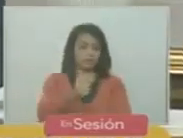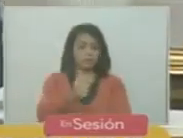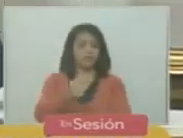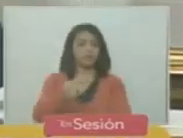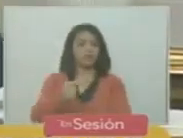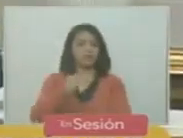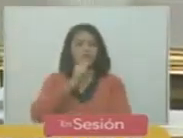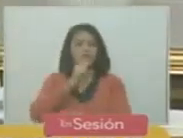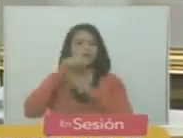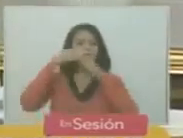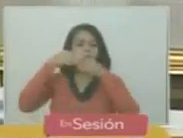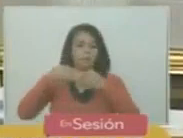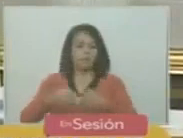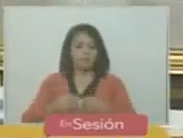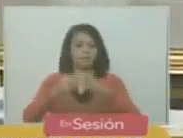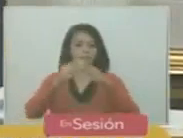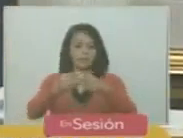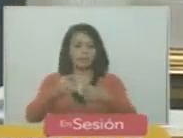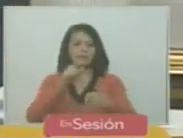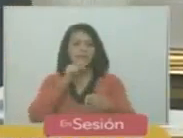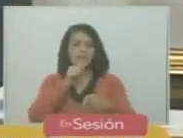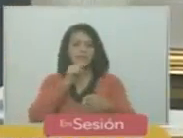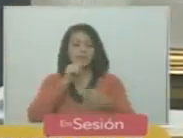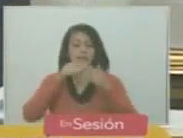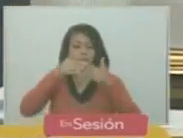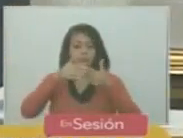timonel de este barco llamado Nicolás Maduro